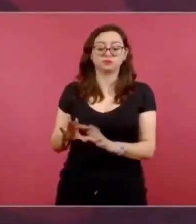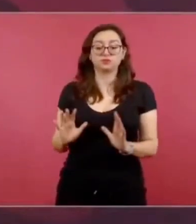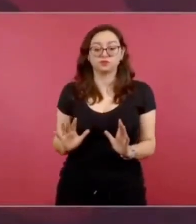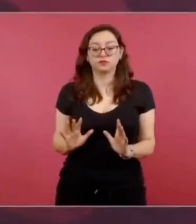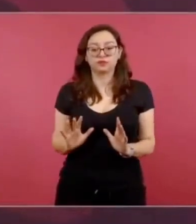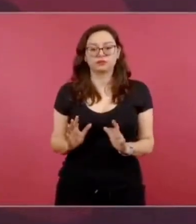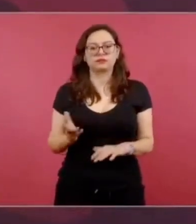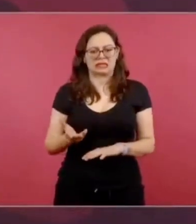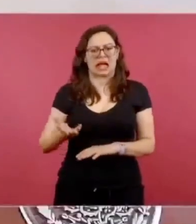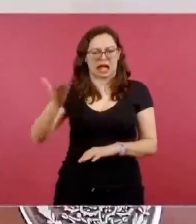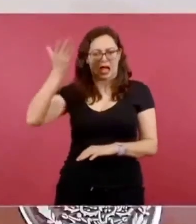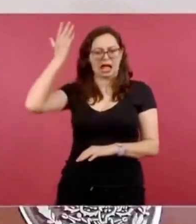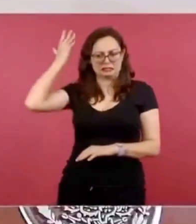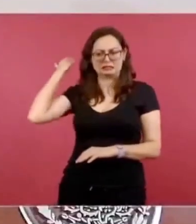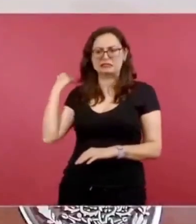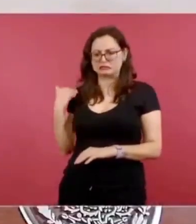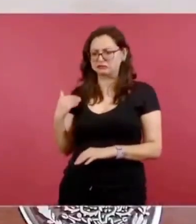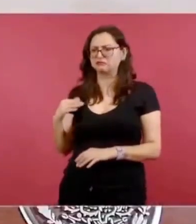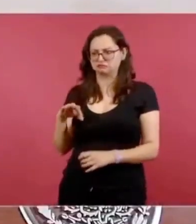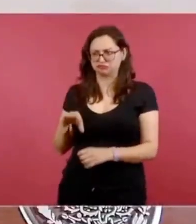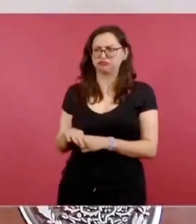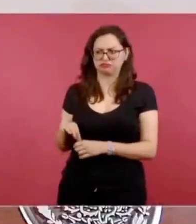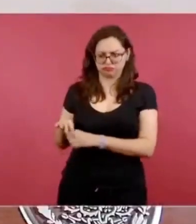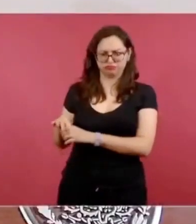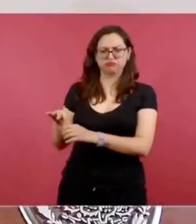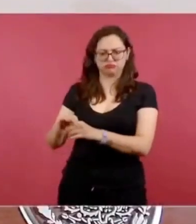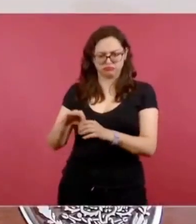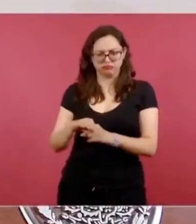se hacía de esa manera.